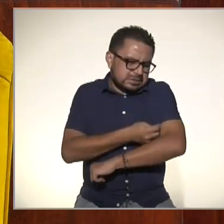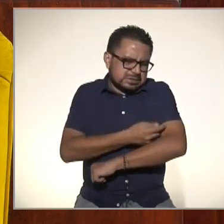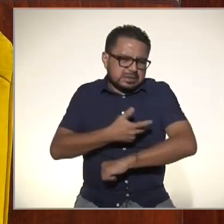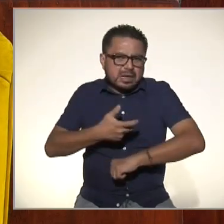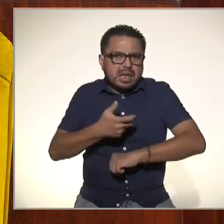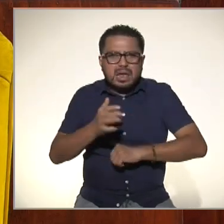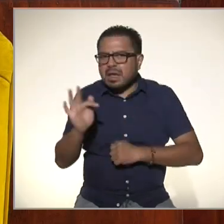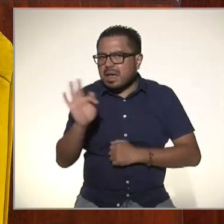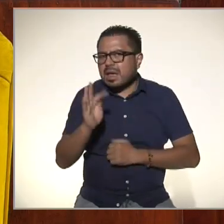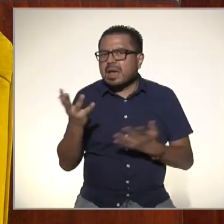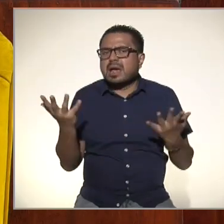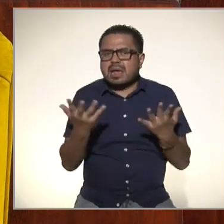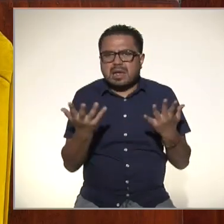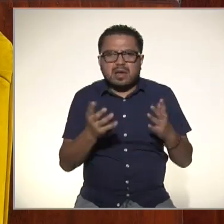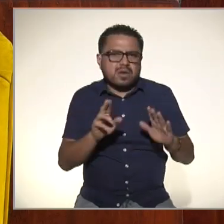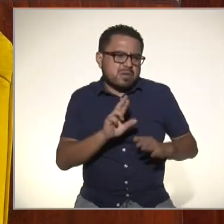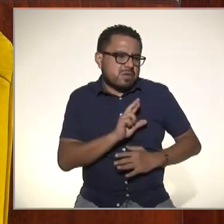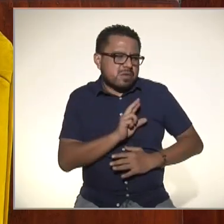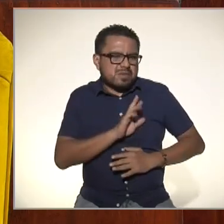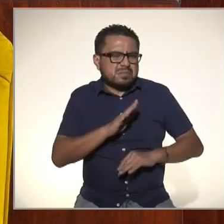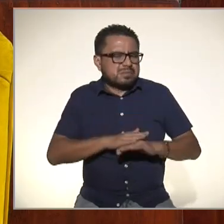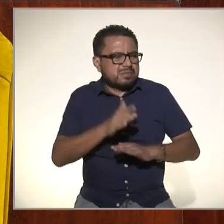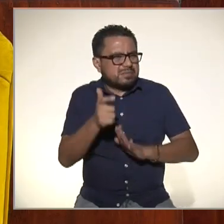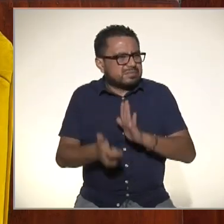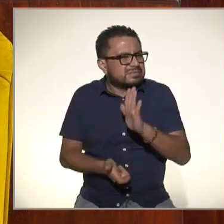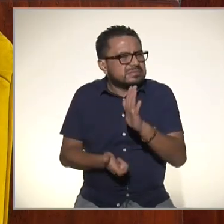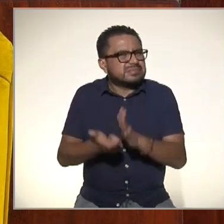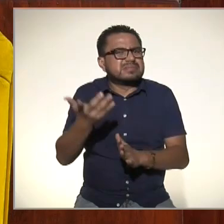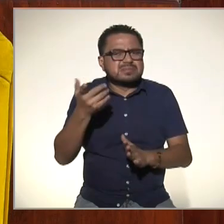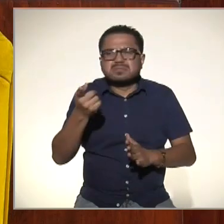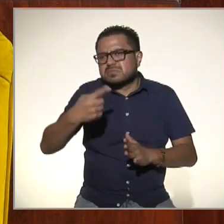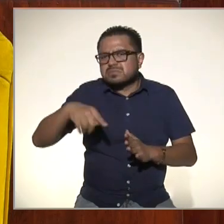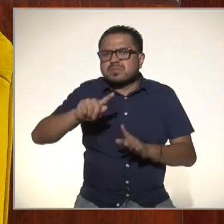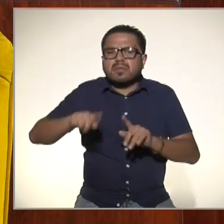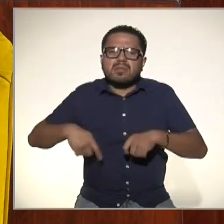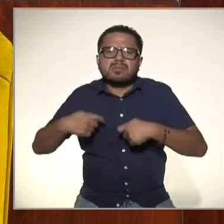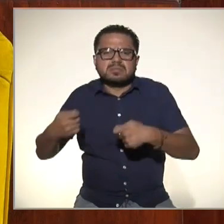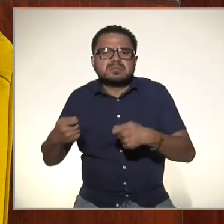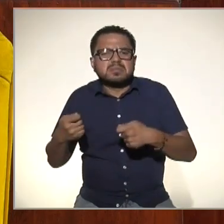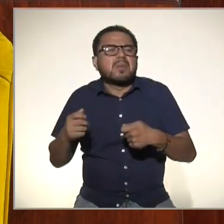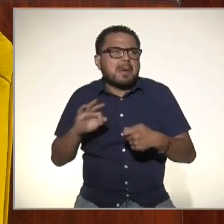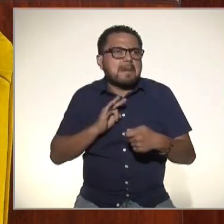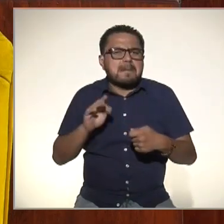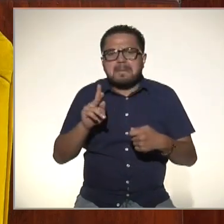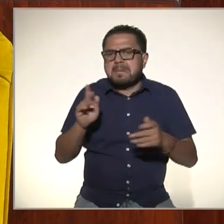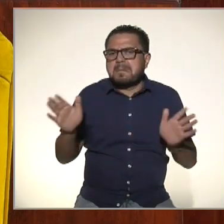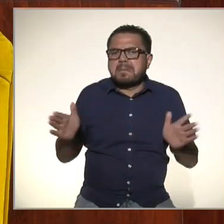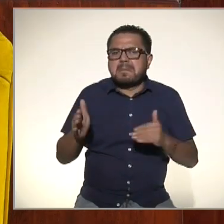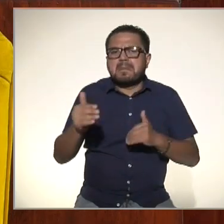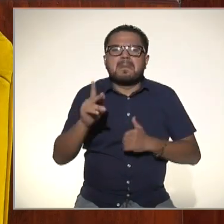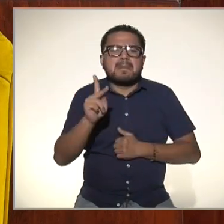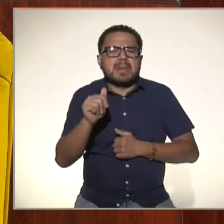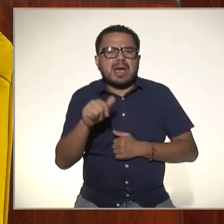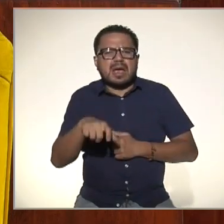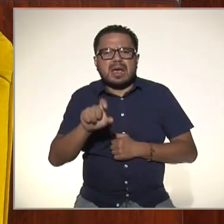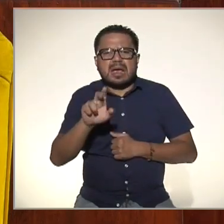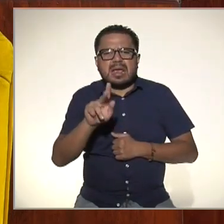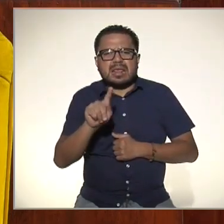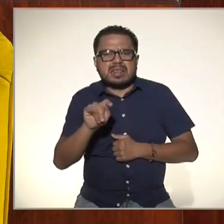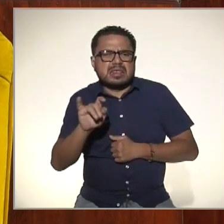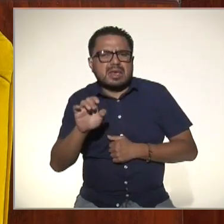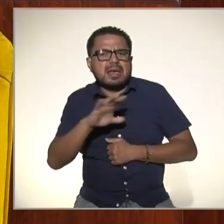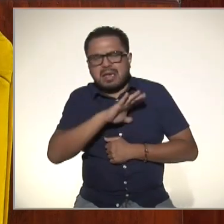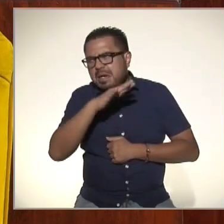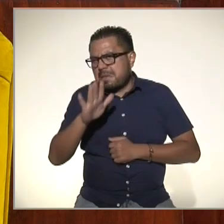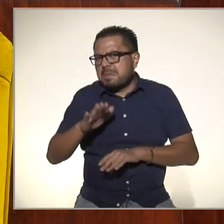que hacerlos desde el ámbito privado puede ser muy, muy caro, y ellos ofrecen paquetes que son bastante accesibles para la población en